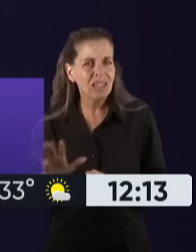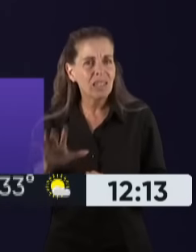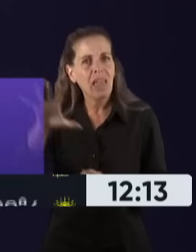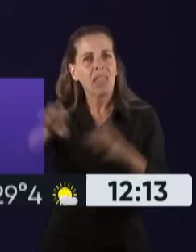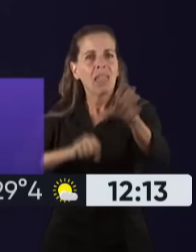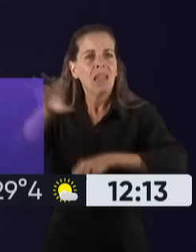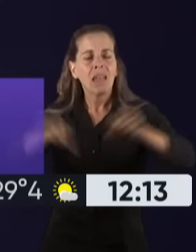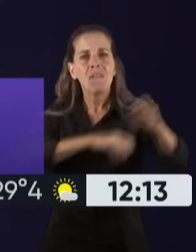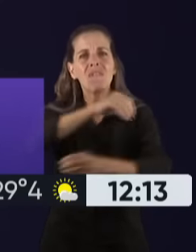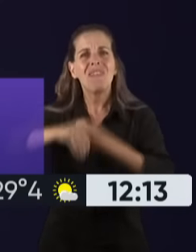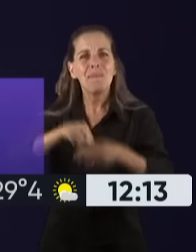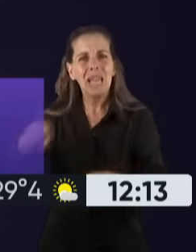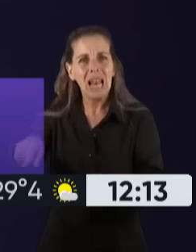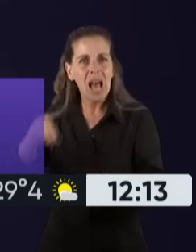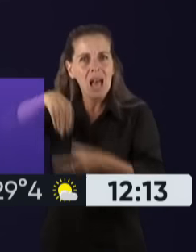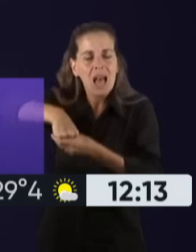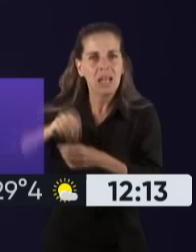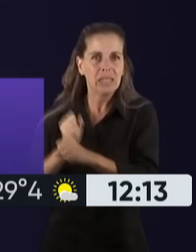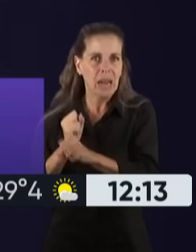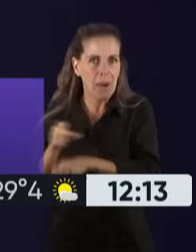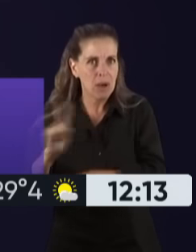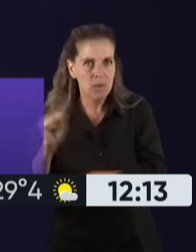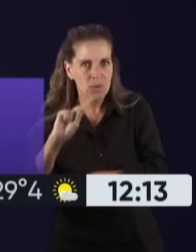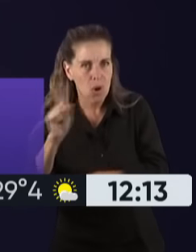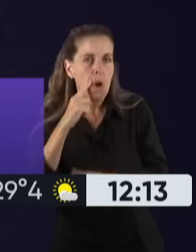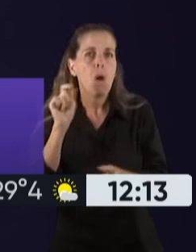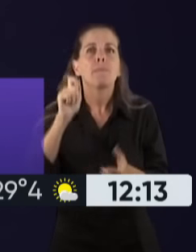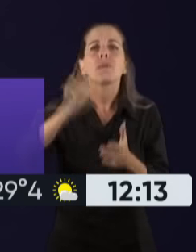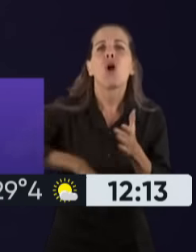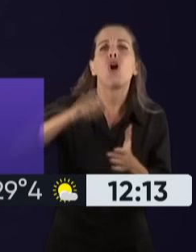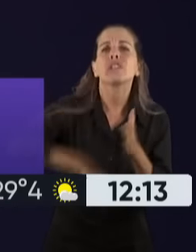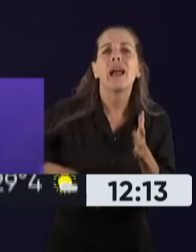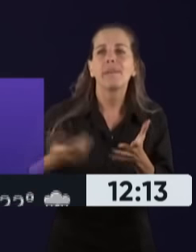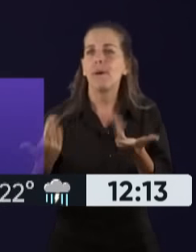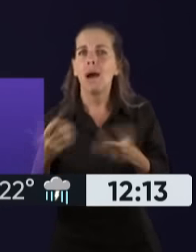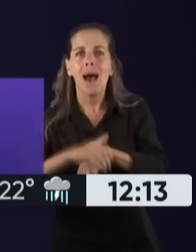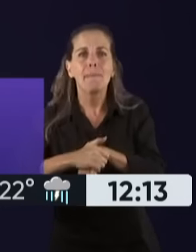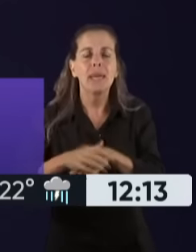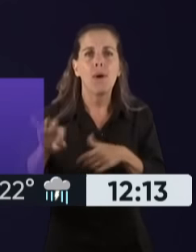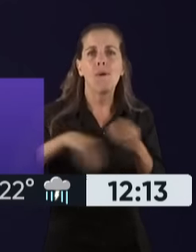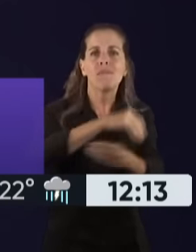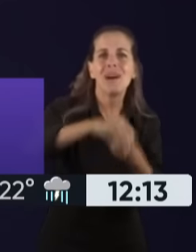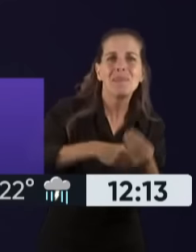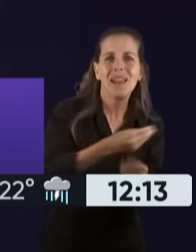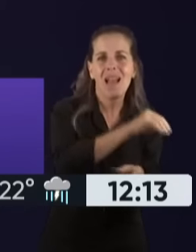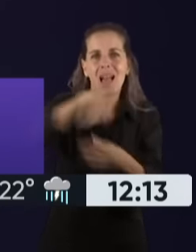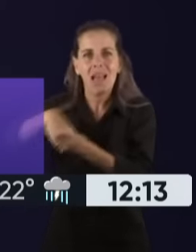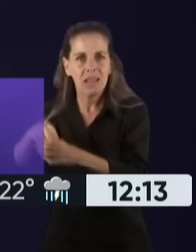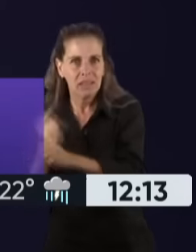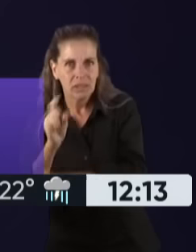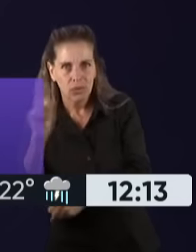cualquier contratación o de cualquier cualquier forma de utilización del Estado para intereses